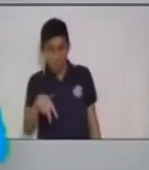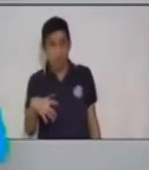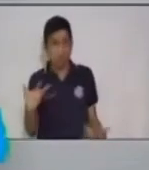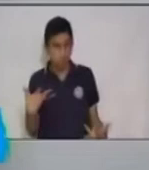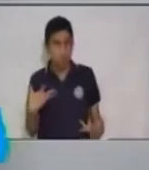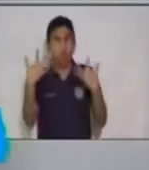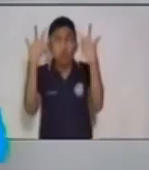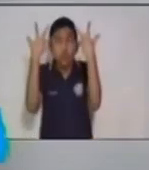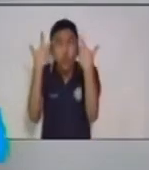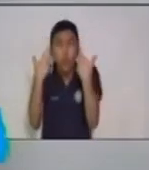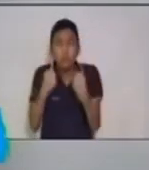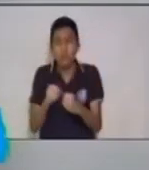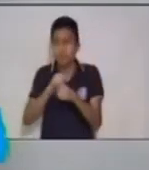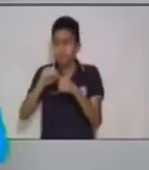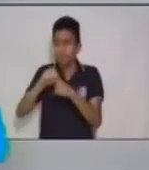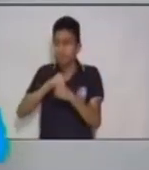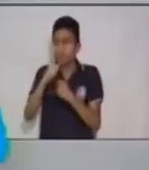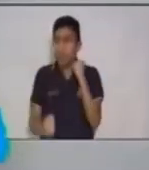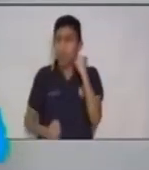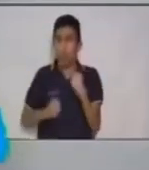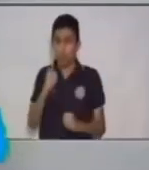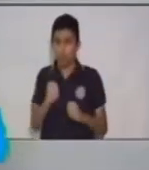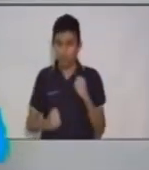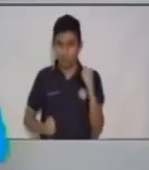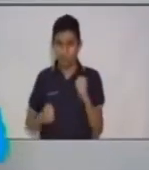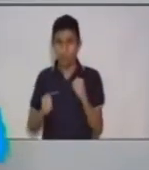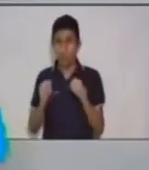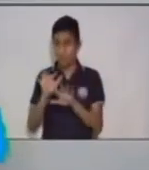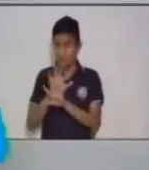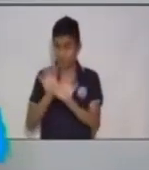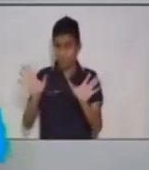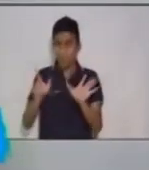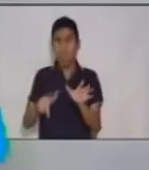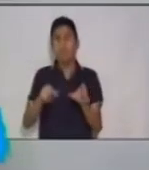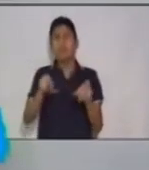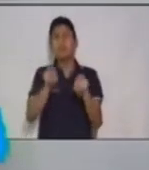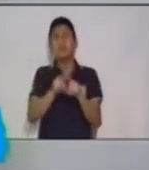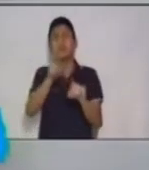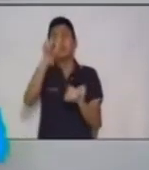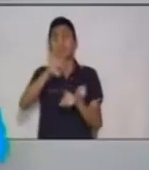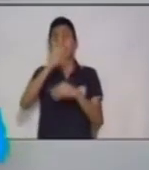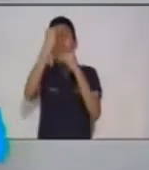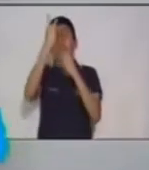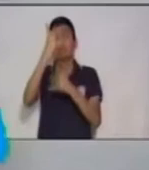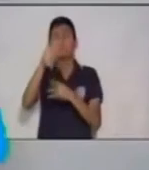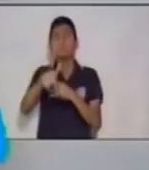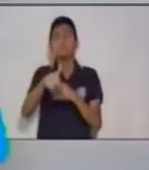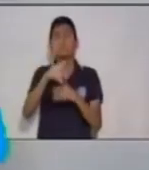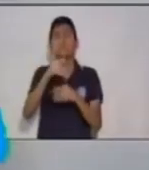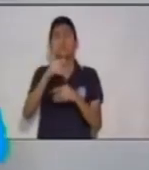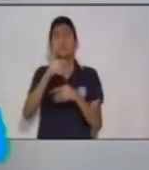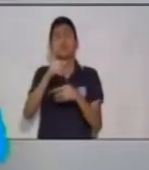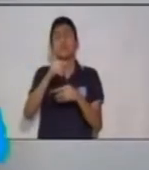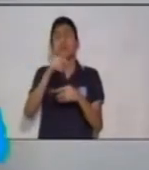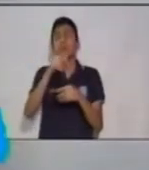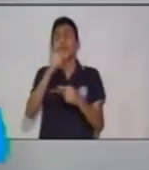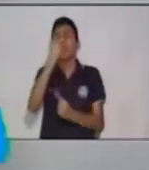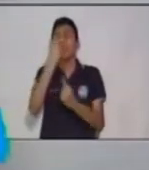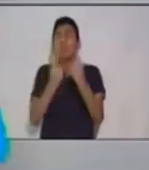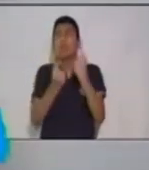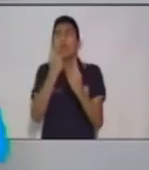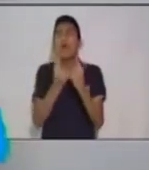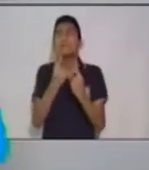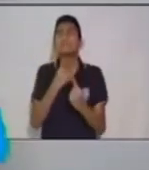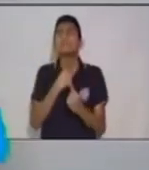ejercicio todos los días. Y entonces, cumpliendo siempre lo mismo, vamos a este punto. ¿Cuáles serían los que